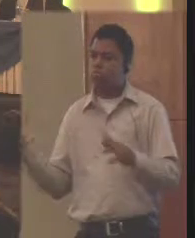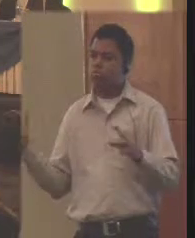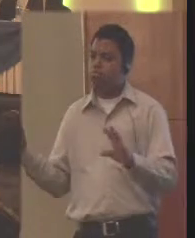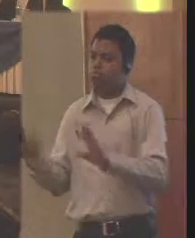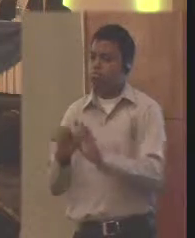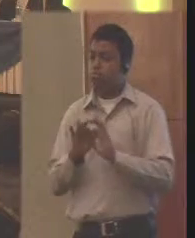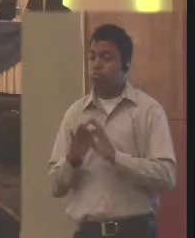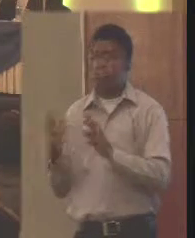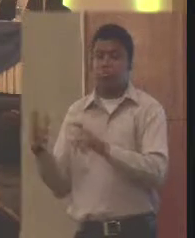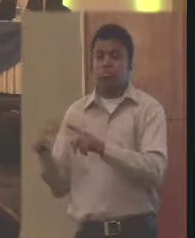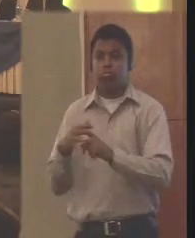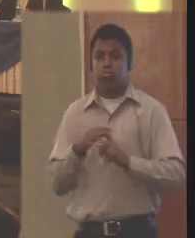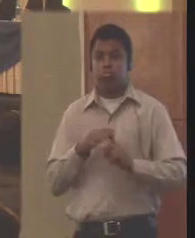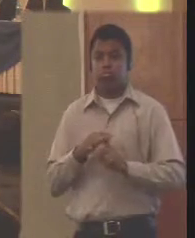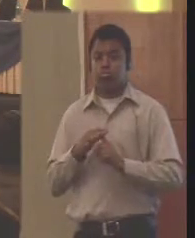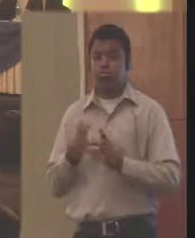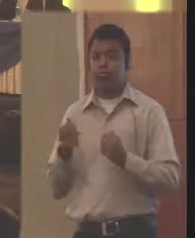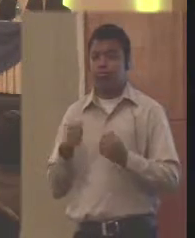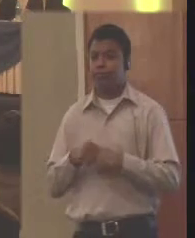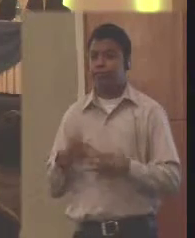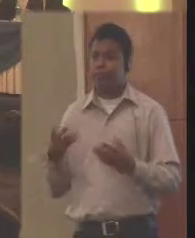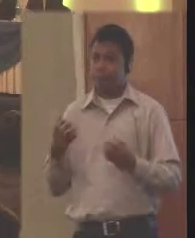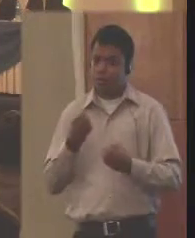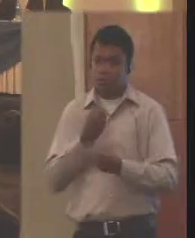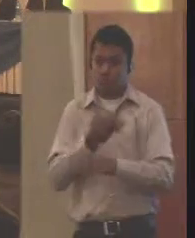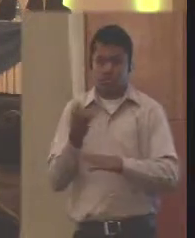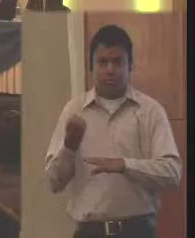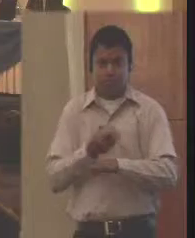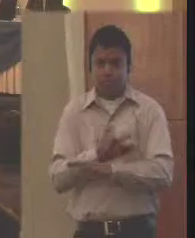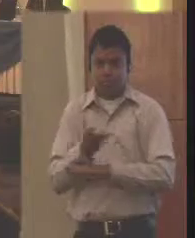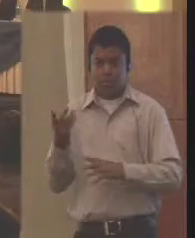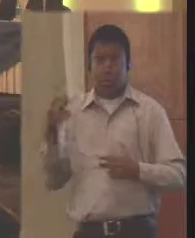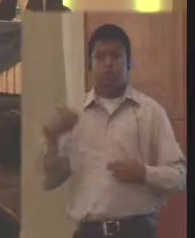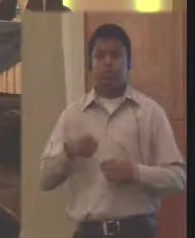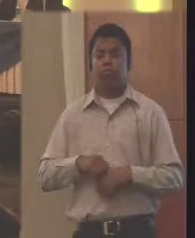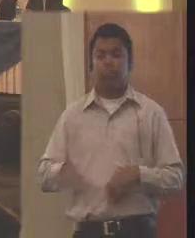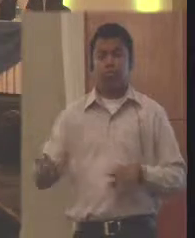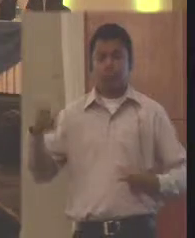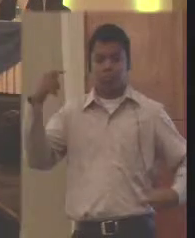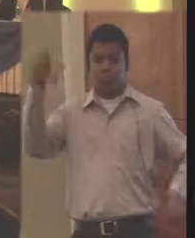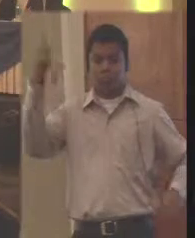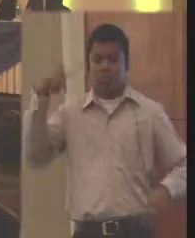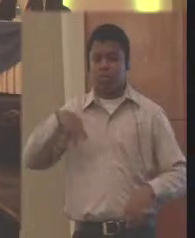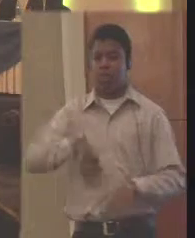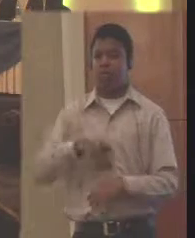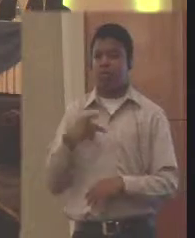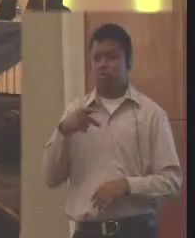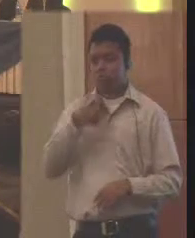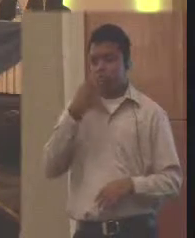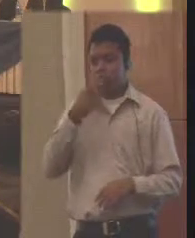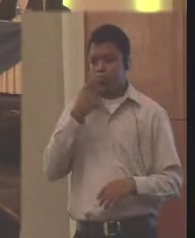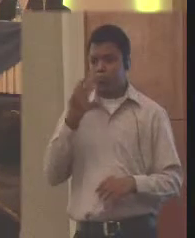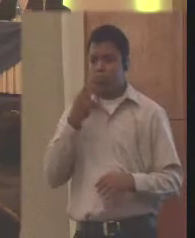políticas públicas en diferentes maneras, combinando los aspectos micro y macro que nos presentaste. Quiere decir que